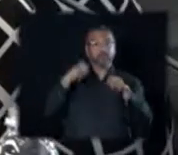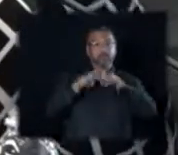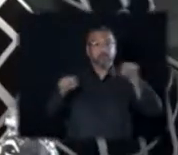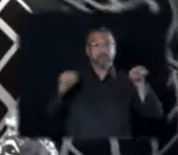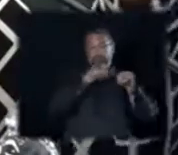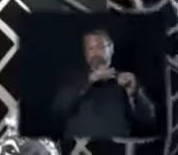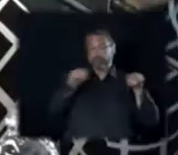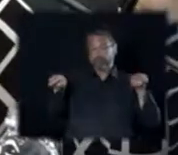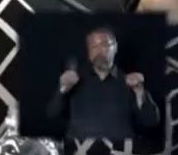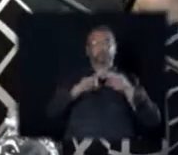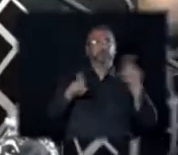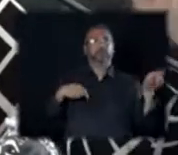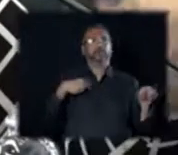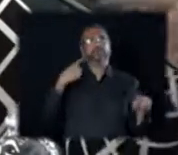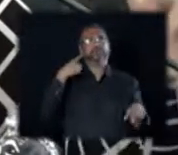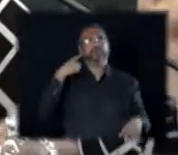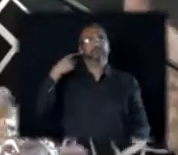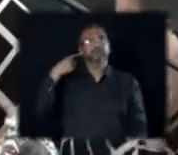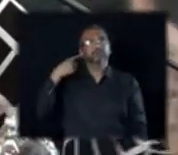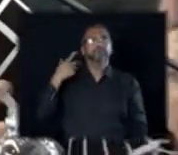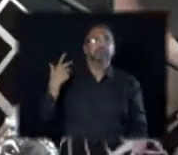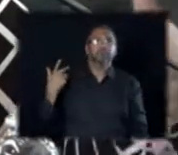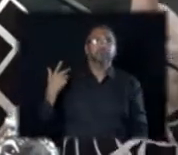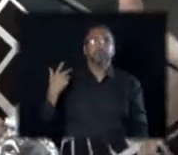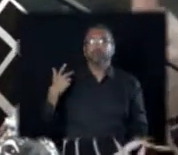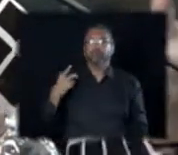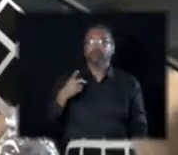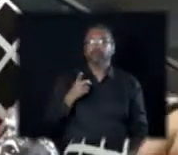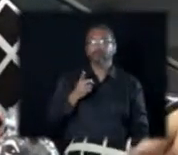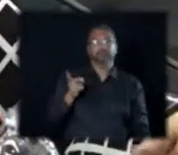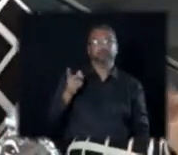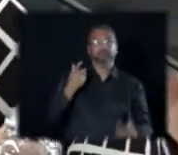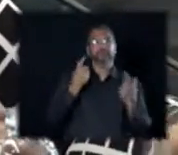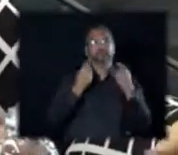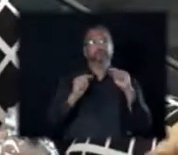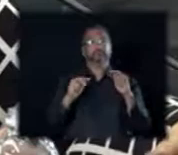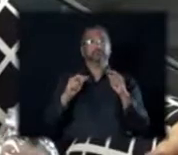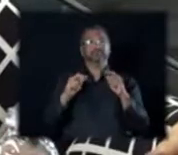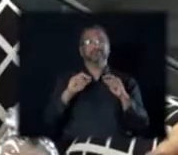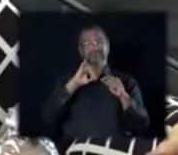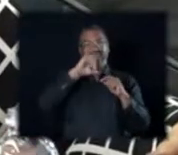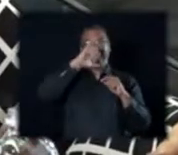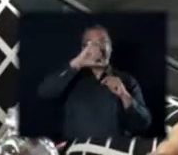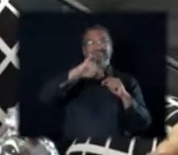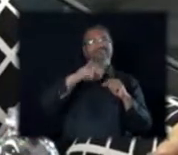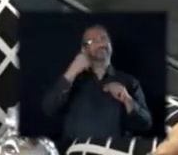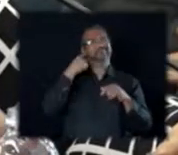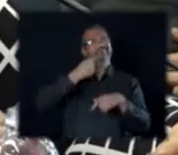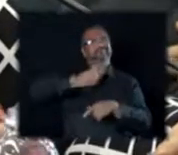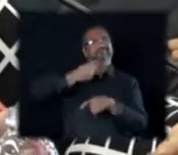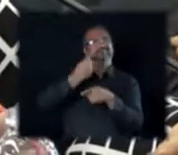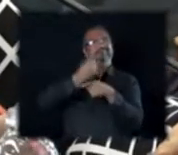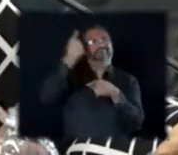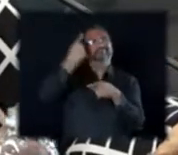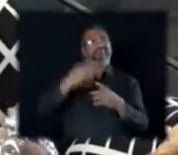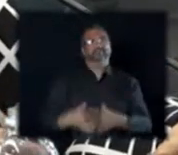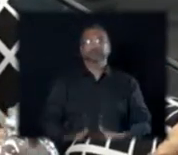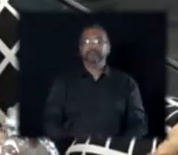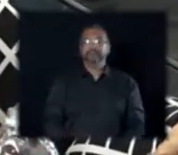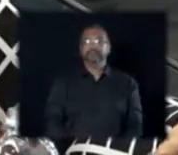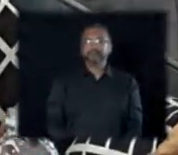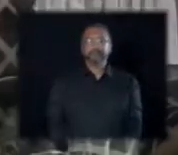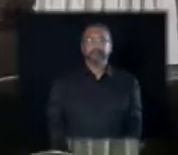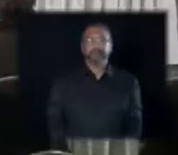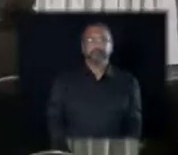Yo no vi la presentación anterior completa, pero por lo que entendí, por lo que escuché, es que se está moviendo en esa dirección y me parece que es la